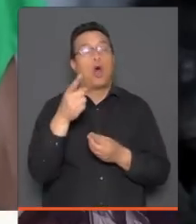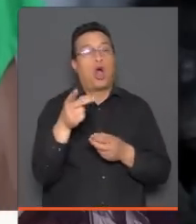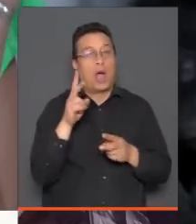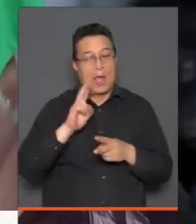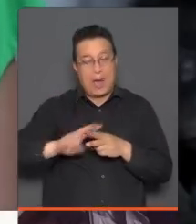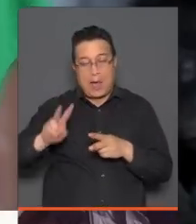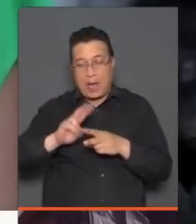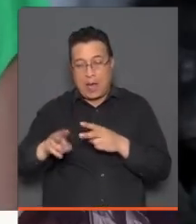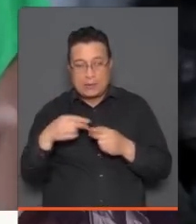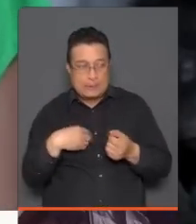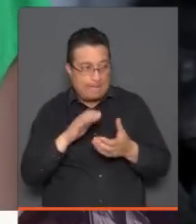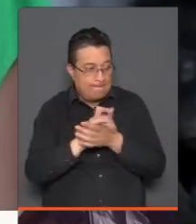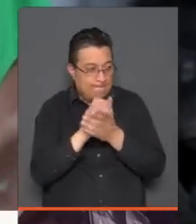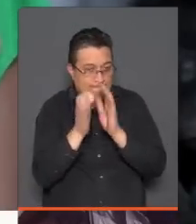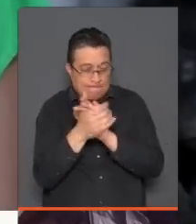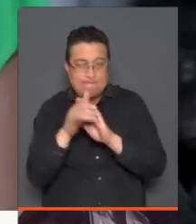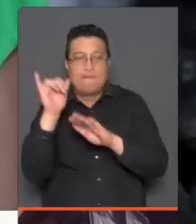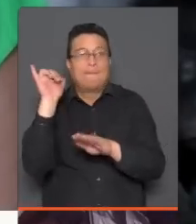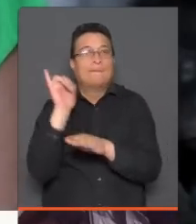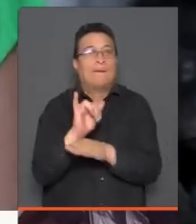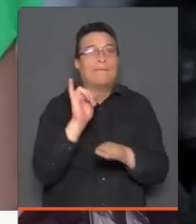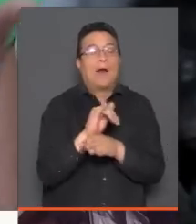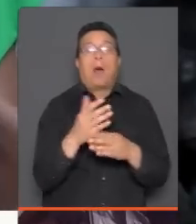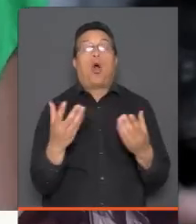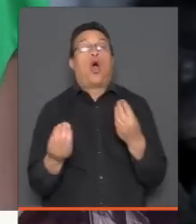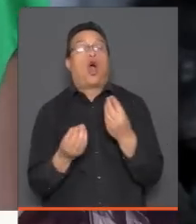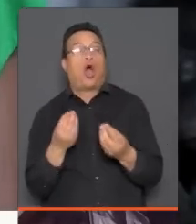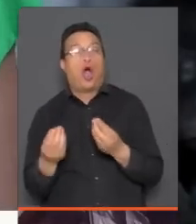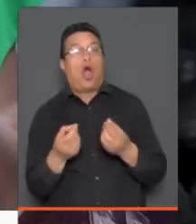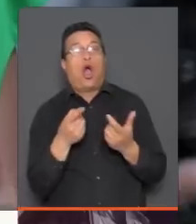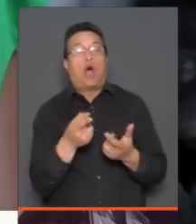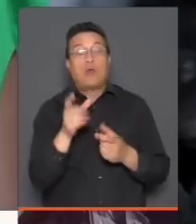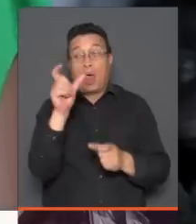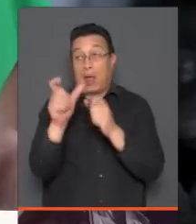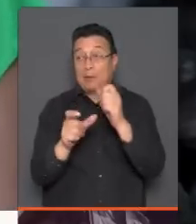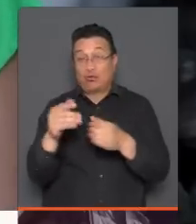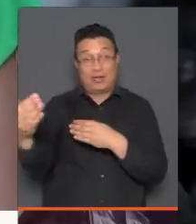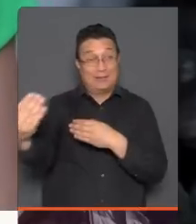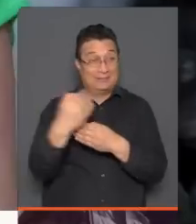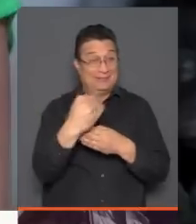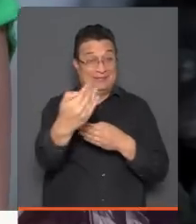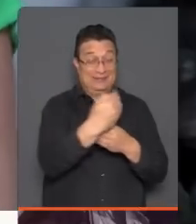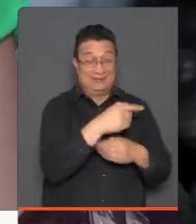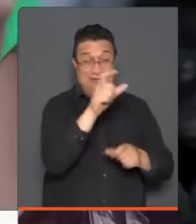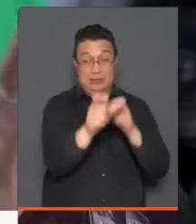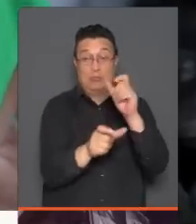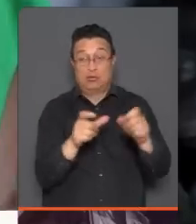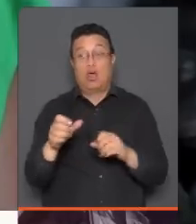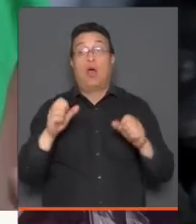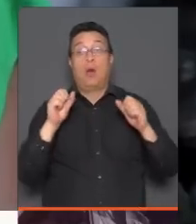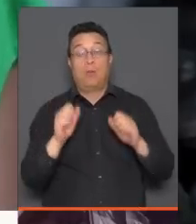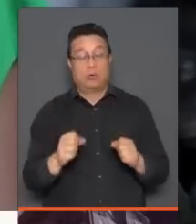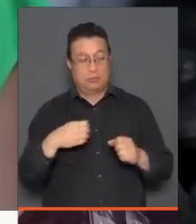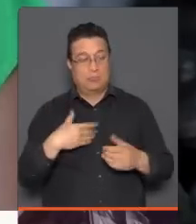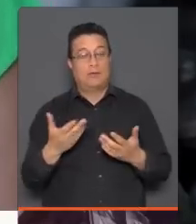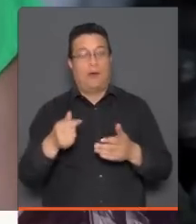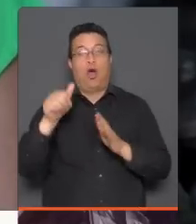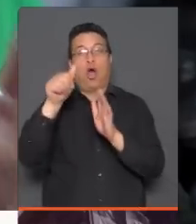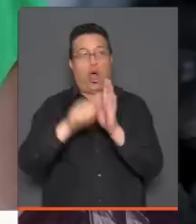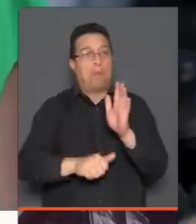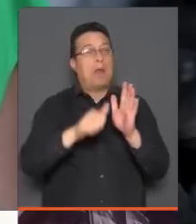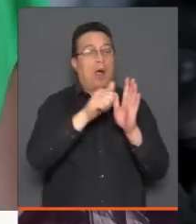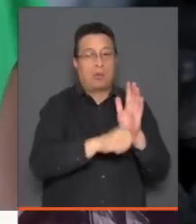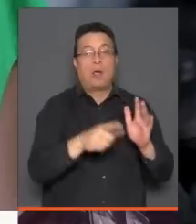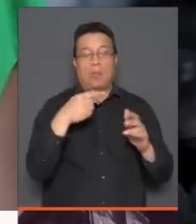para defraudar, para que las usuarias y los usuarios pudieran acceder a sus servicios con esta